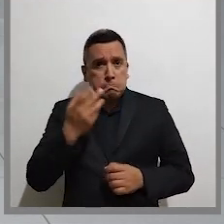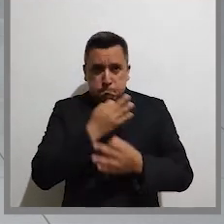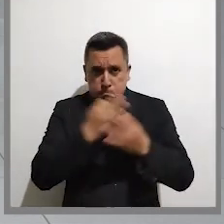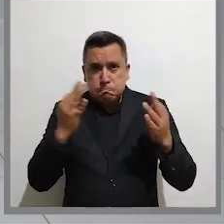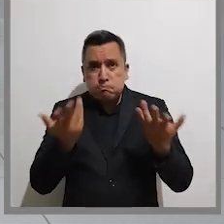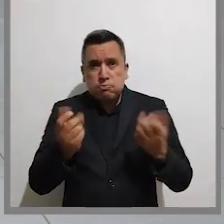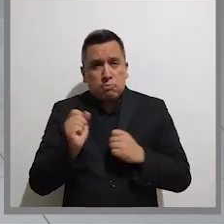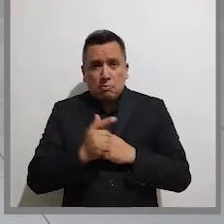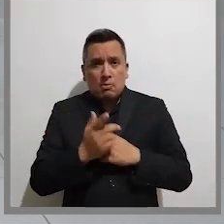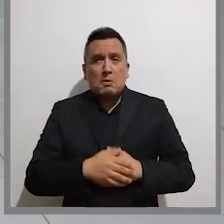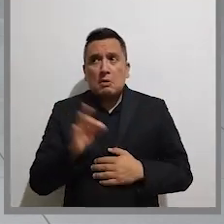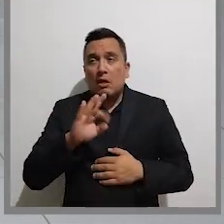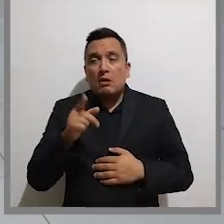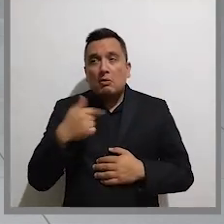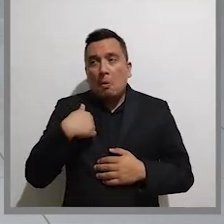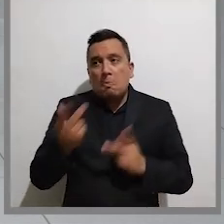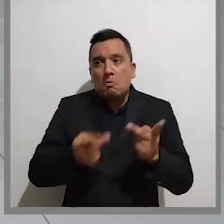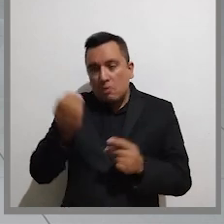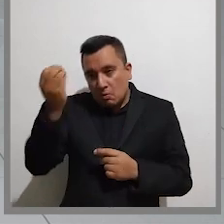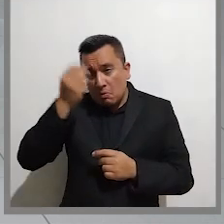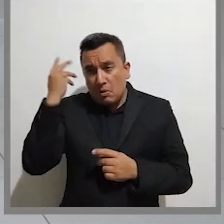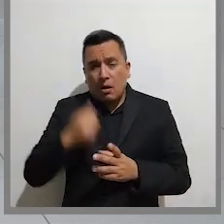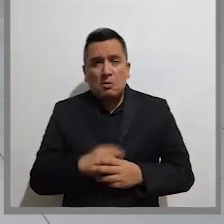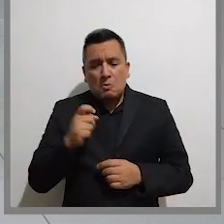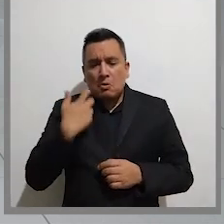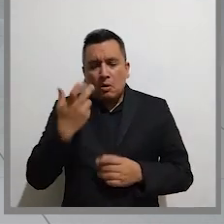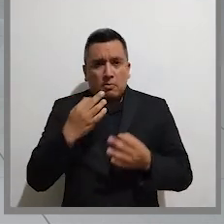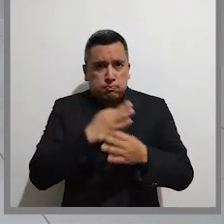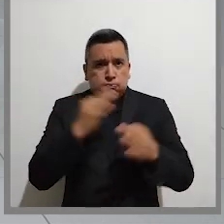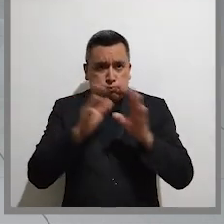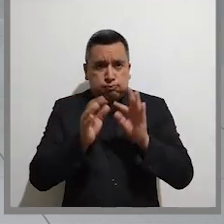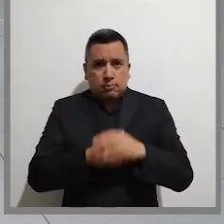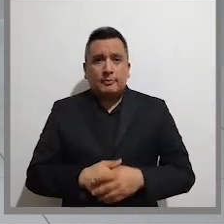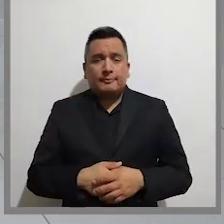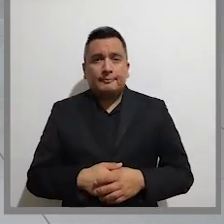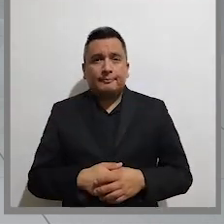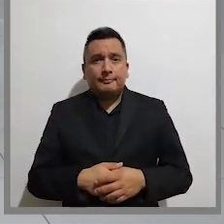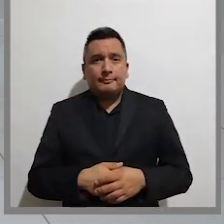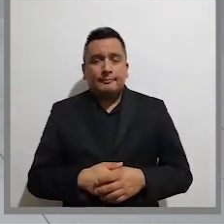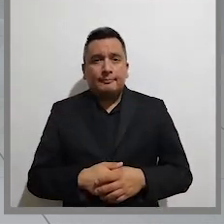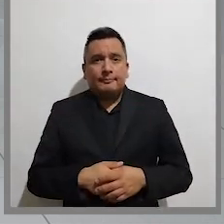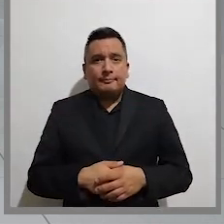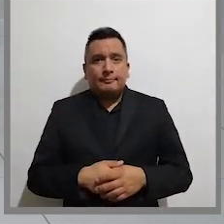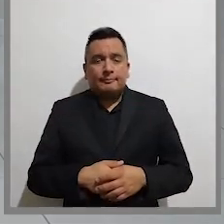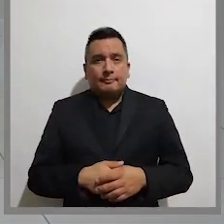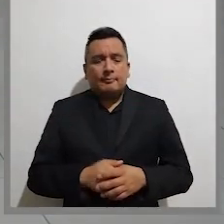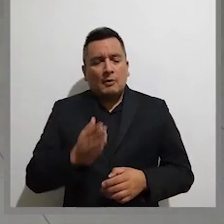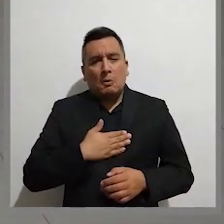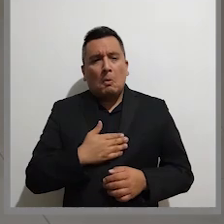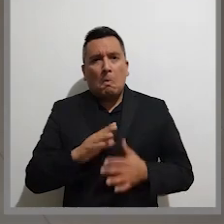mensaje final que quisieras comentarnos y que probablemente no te haya yo preguntado y que quisieras compartir con nuestro auditorio?